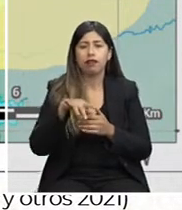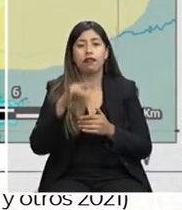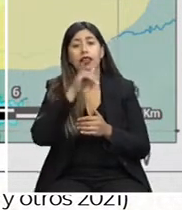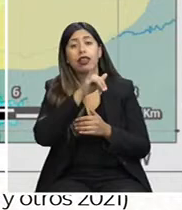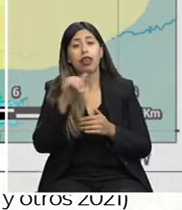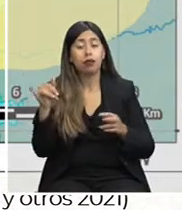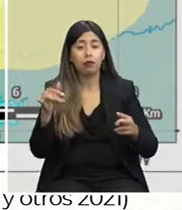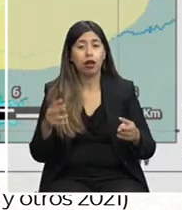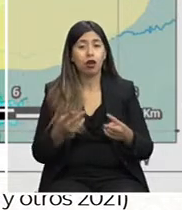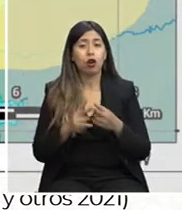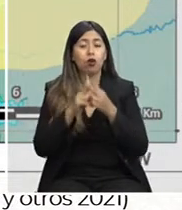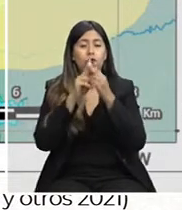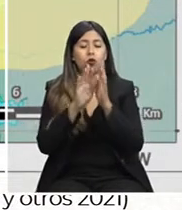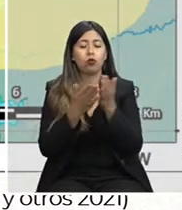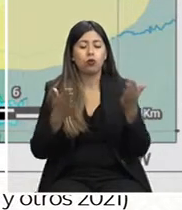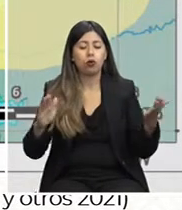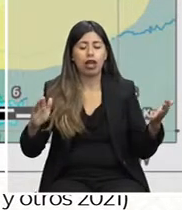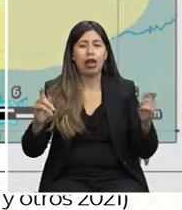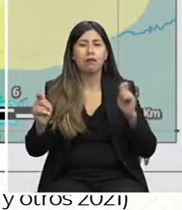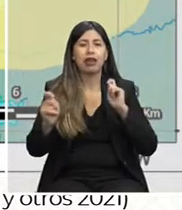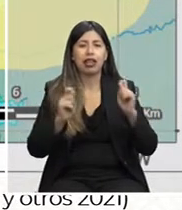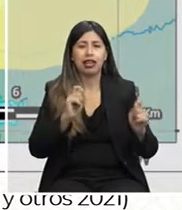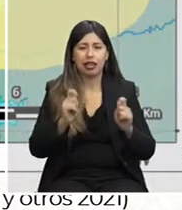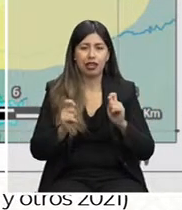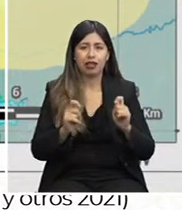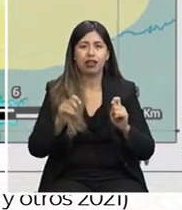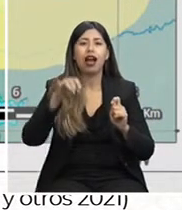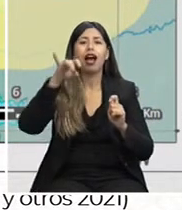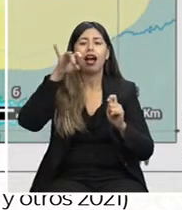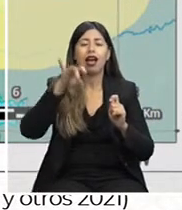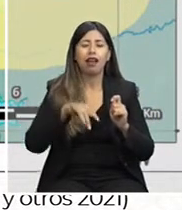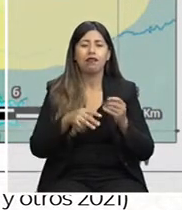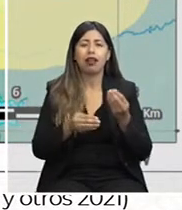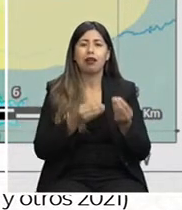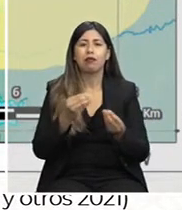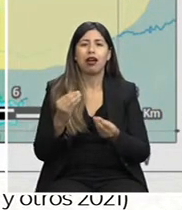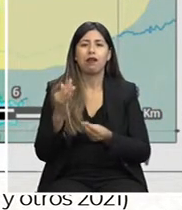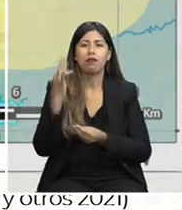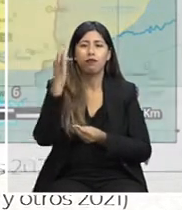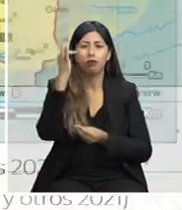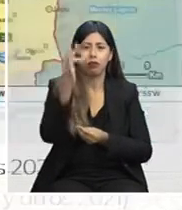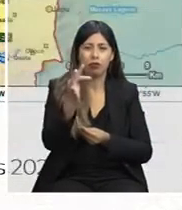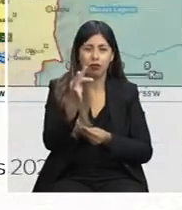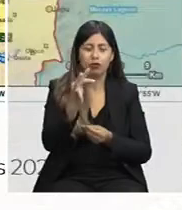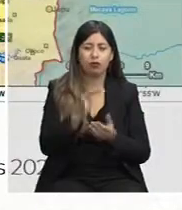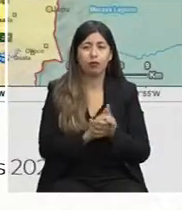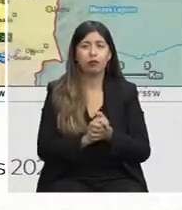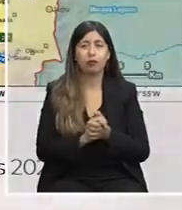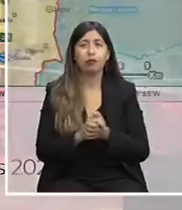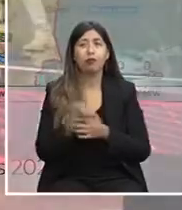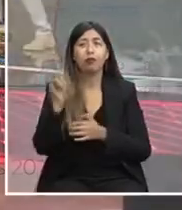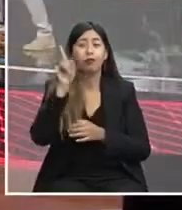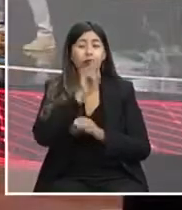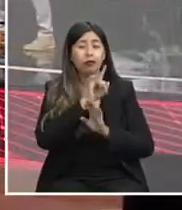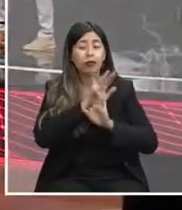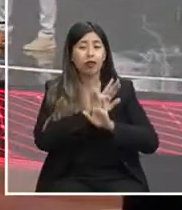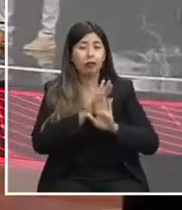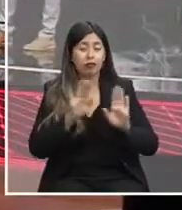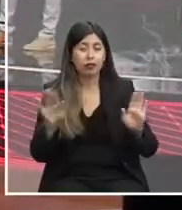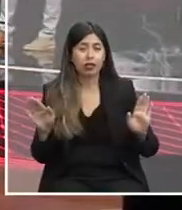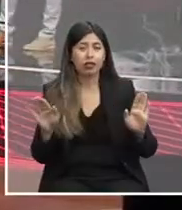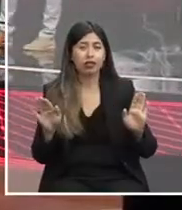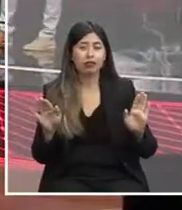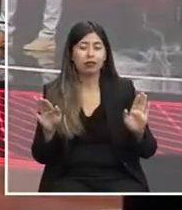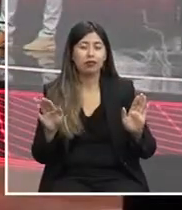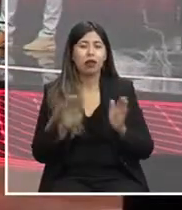construcción de mapas de peligro para saber qué podría ocurrir en el futuro. Y finalmente, mapas